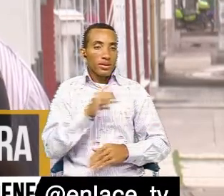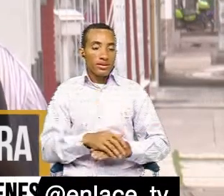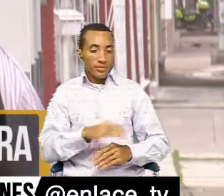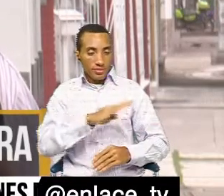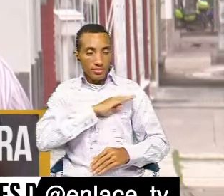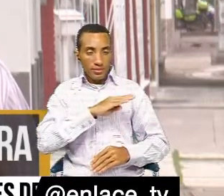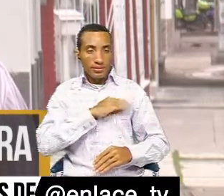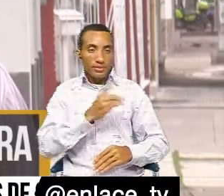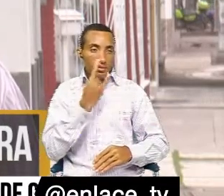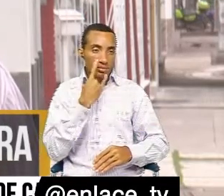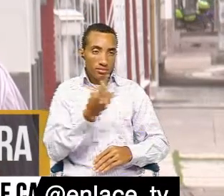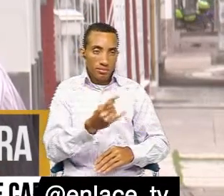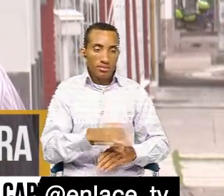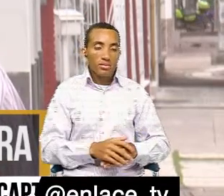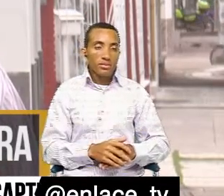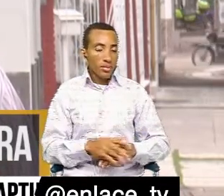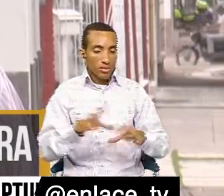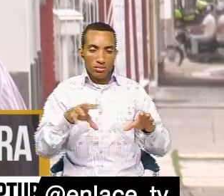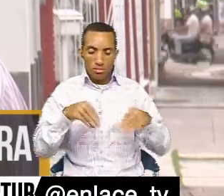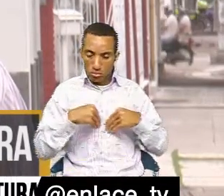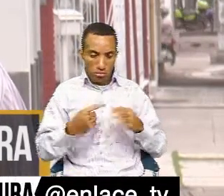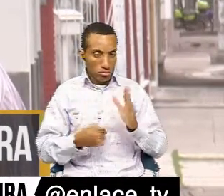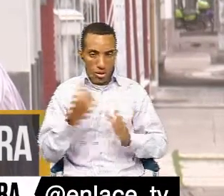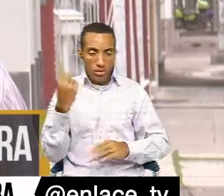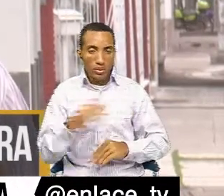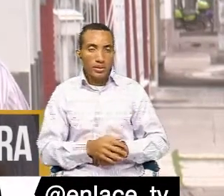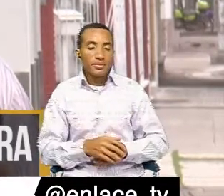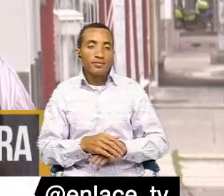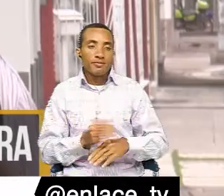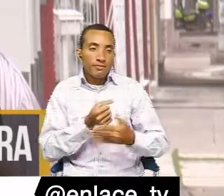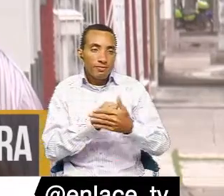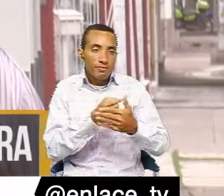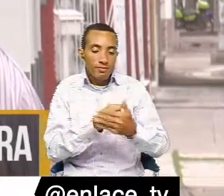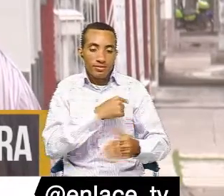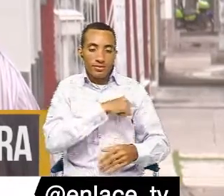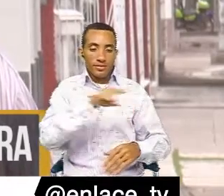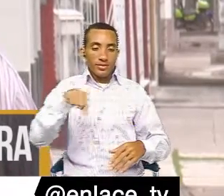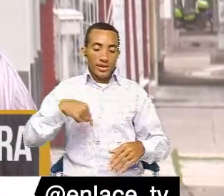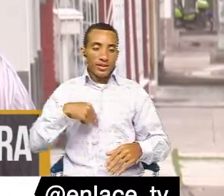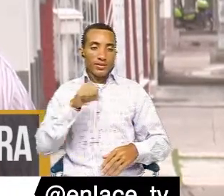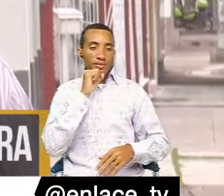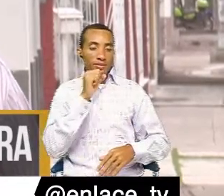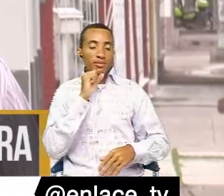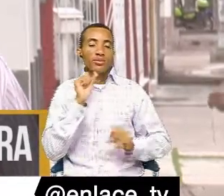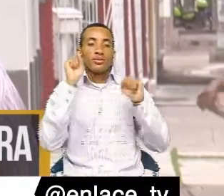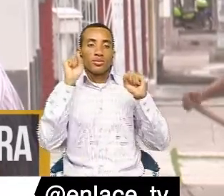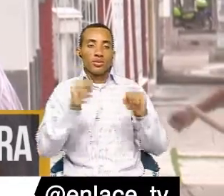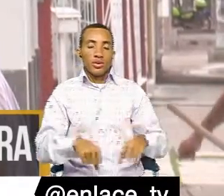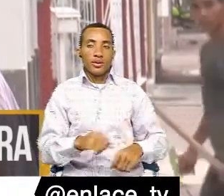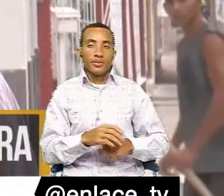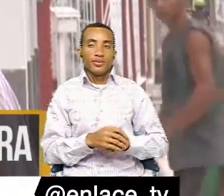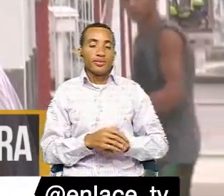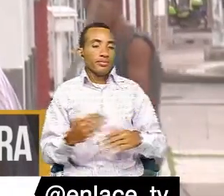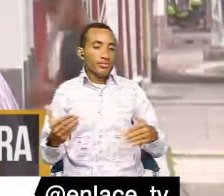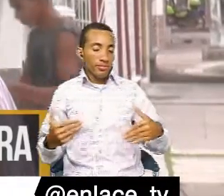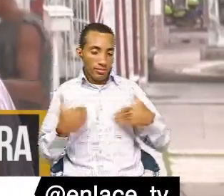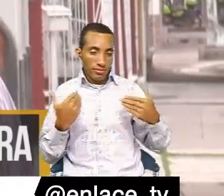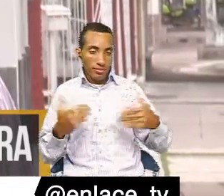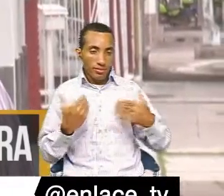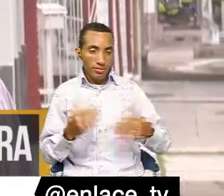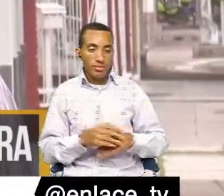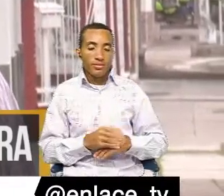muy interesado, pues acepta la invitación, y por eso nosotros los barranqueños vamos a tener la oportunidad de disfrutar de